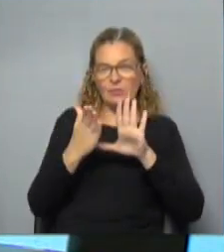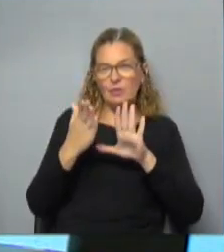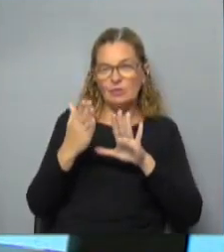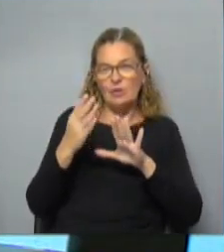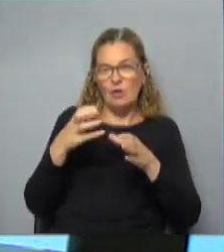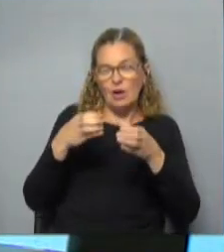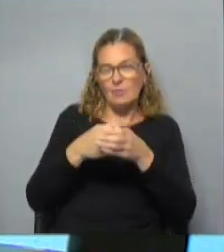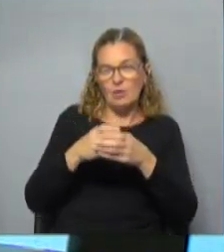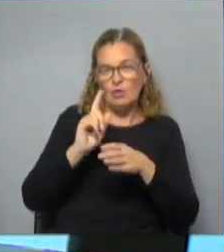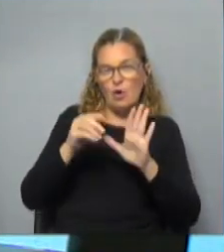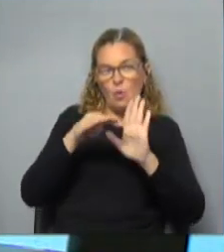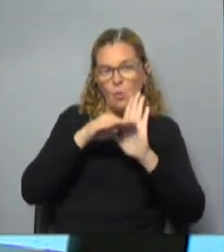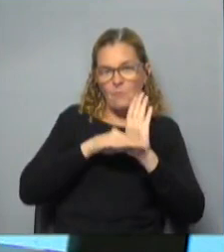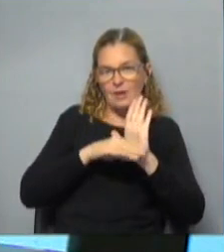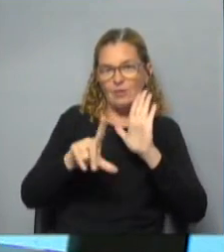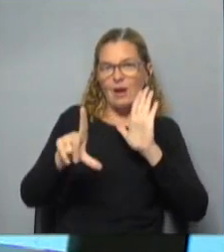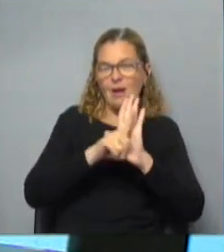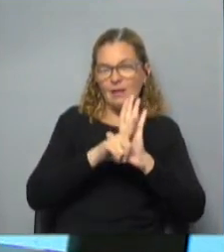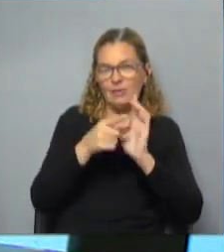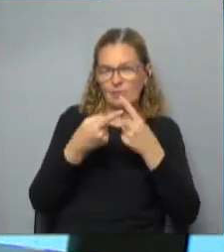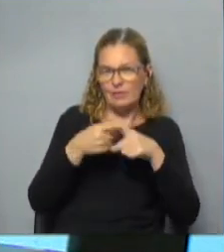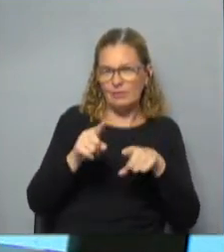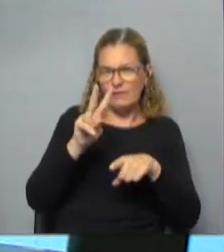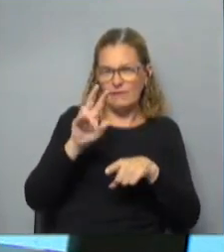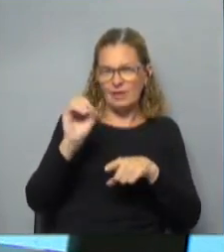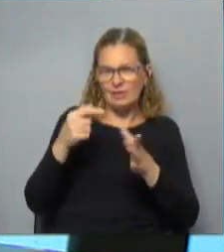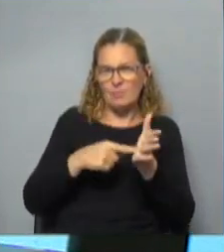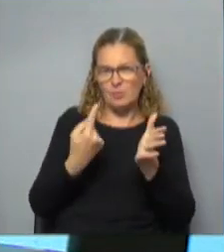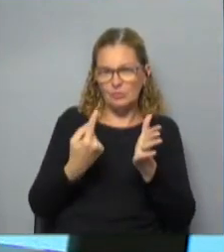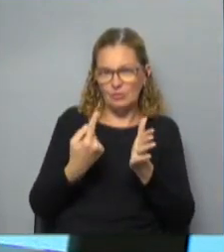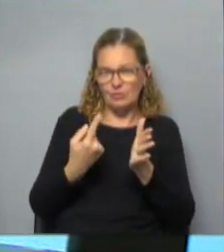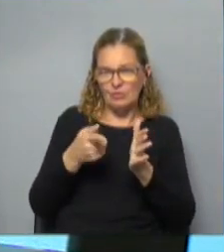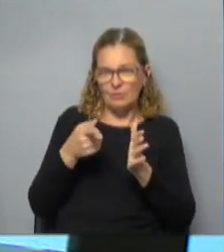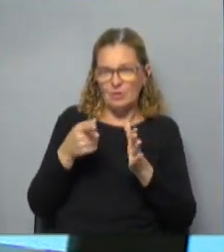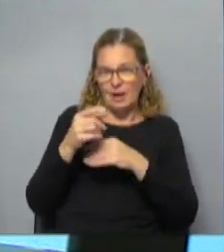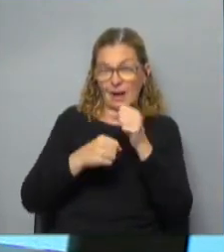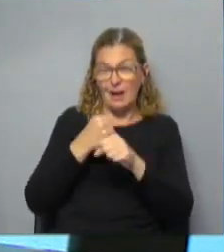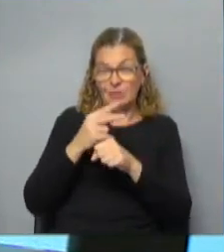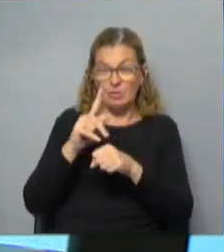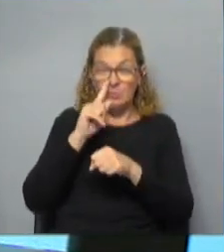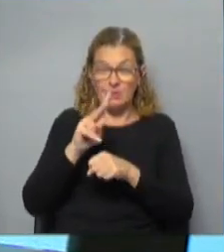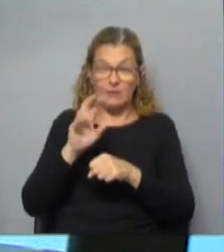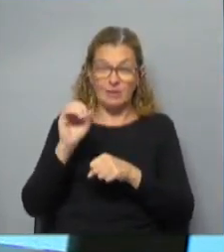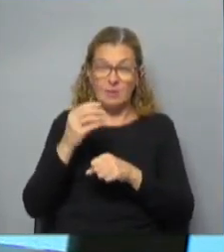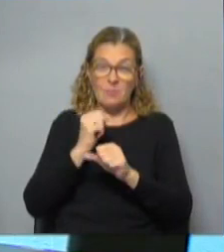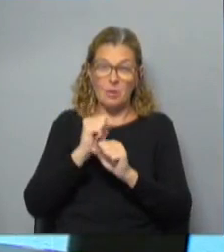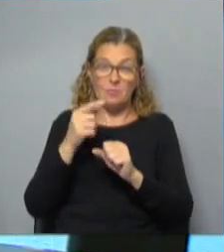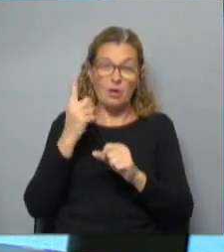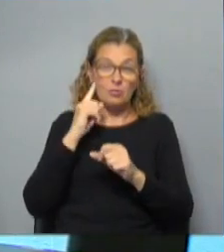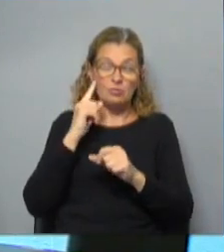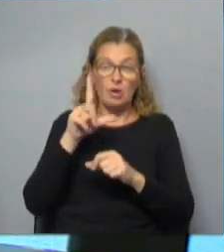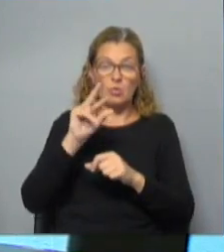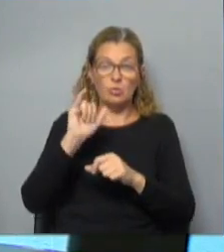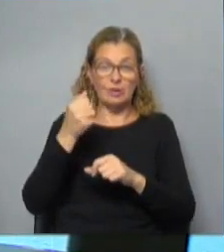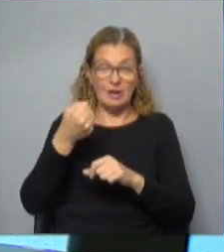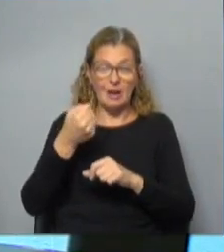no cumplió con esta ley y esto es una diferencia de 20 puntos porcentuales con respecto a 2020 si les parece podemos escuchar las palabras y lucía pérez que es